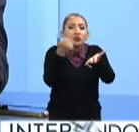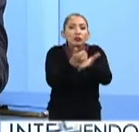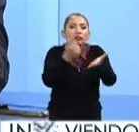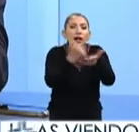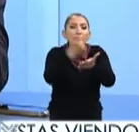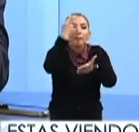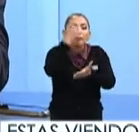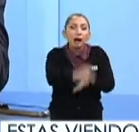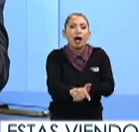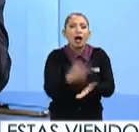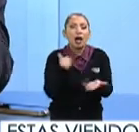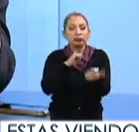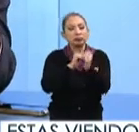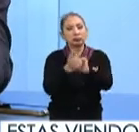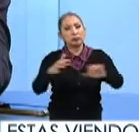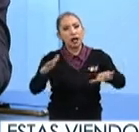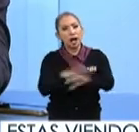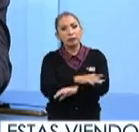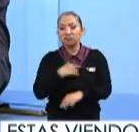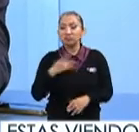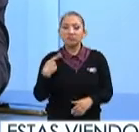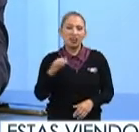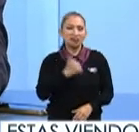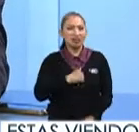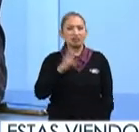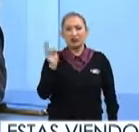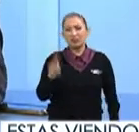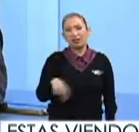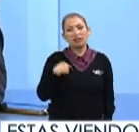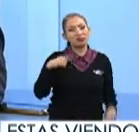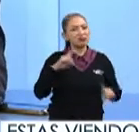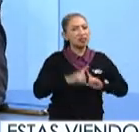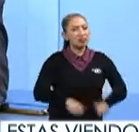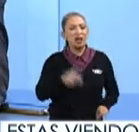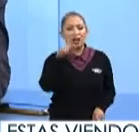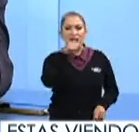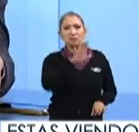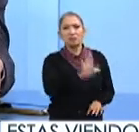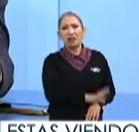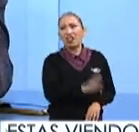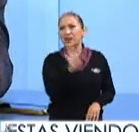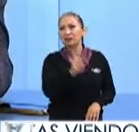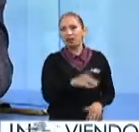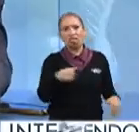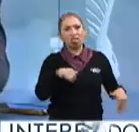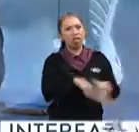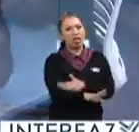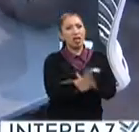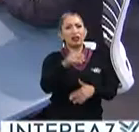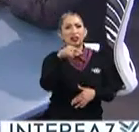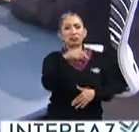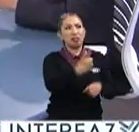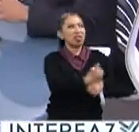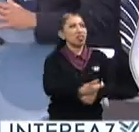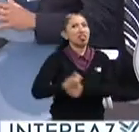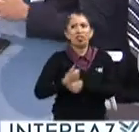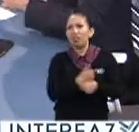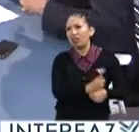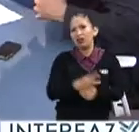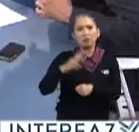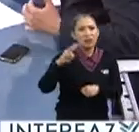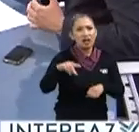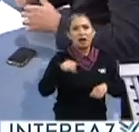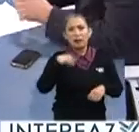penitenciario. Lamentablemente no en todos los países del mundo se nota eso, al contrario, ¿no? Es ahí como llegar al purgatorio y